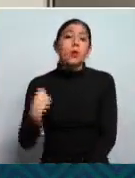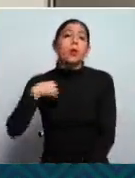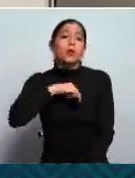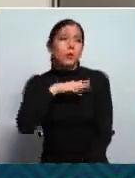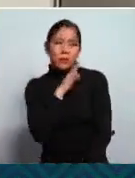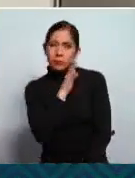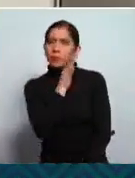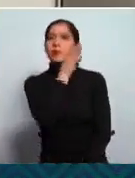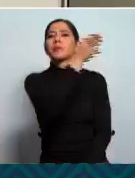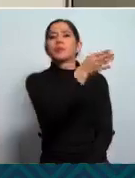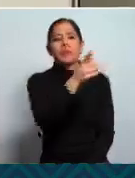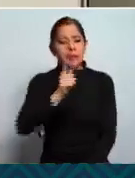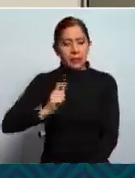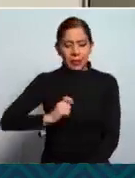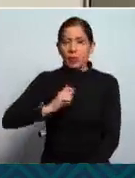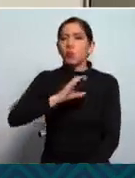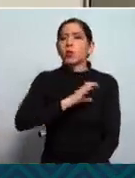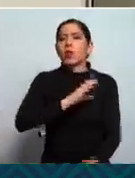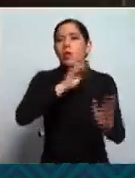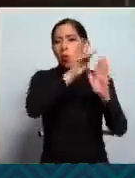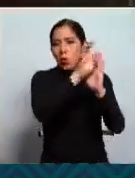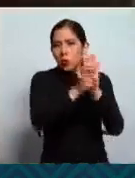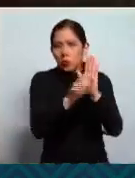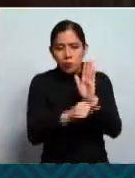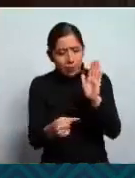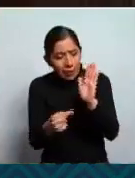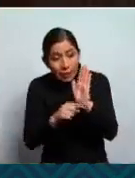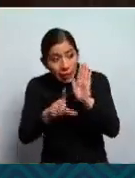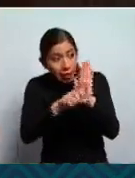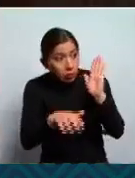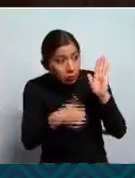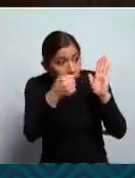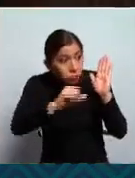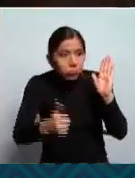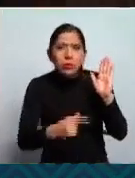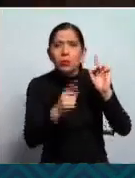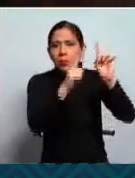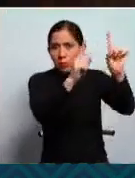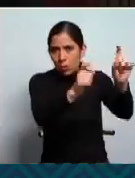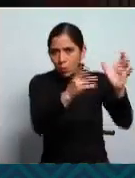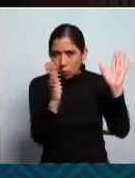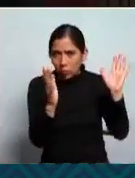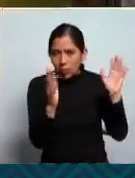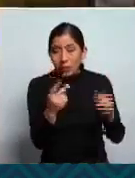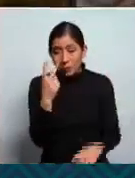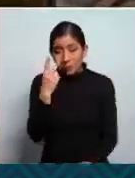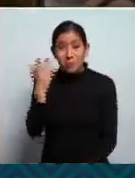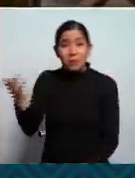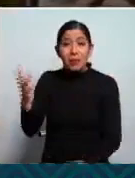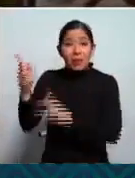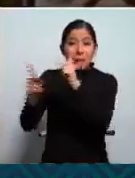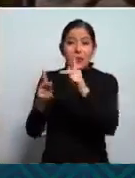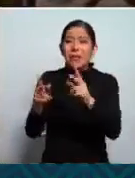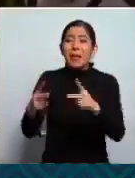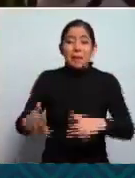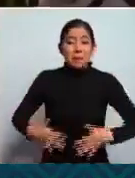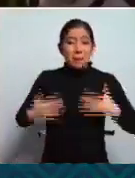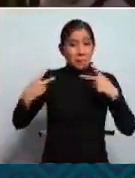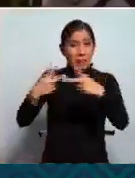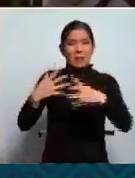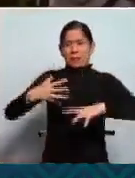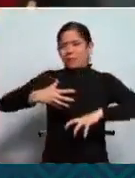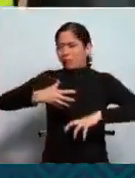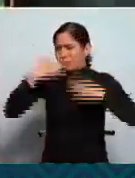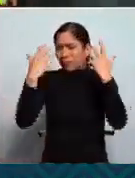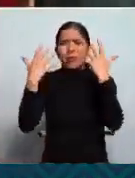Constitucional para ver la legalidad de esta normativa y, por supuesto, estas son las consecuencias. Los vecinos ya están enojados, ya están